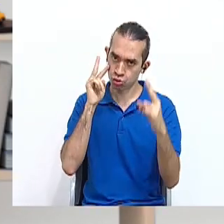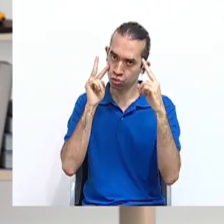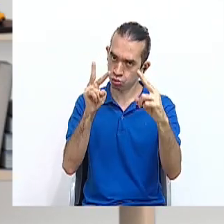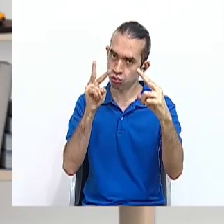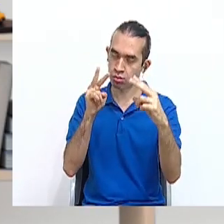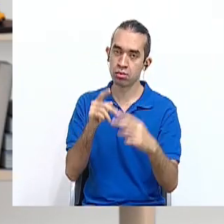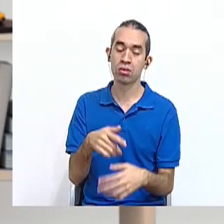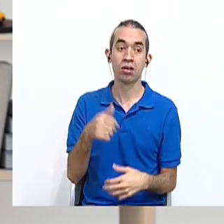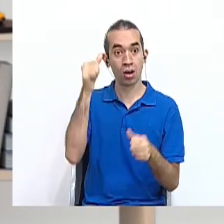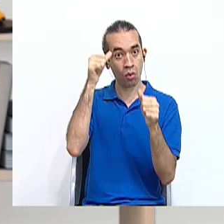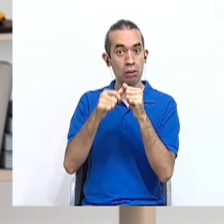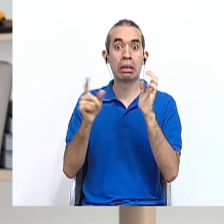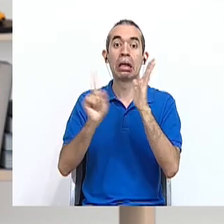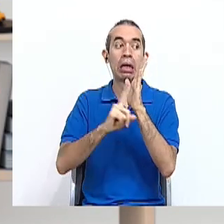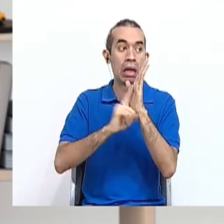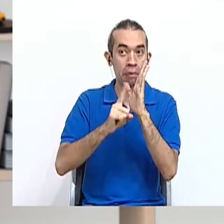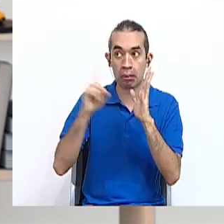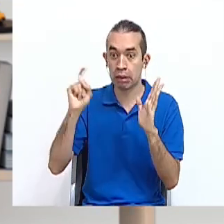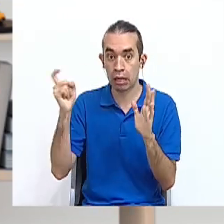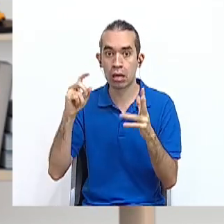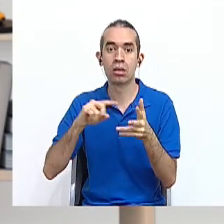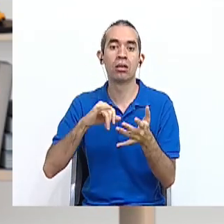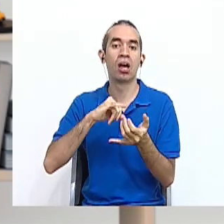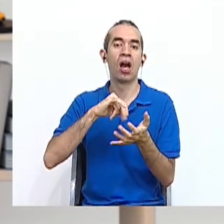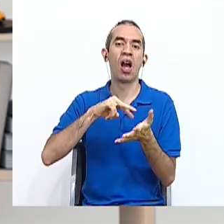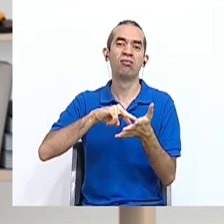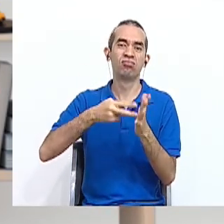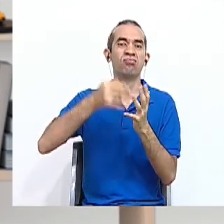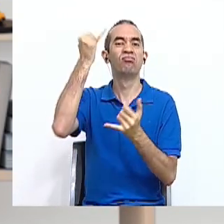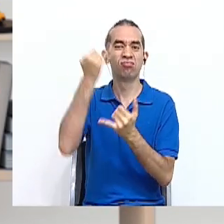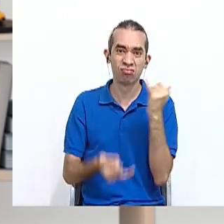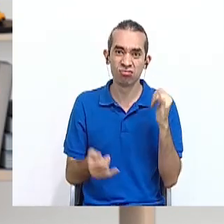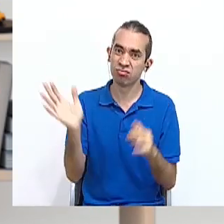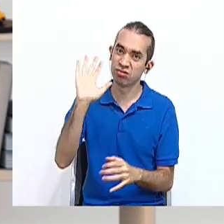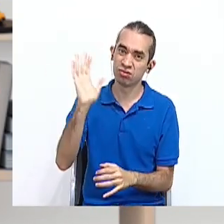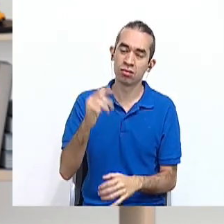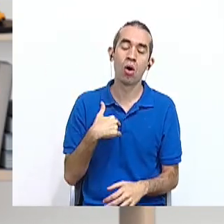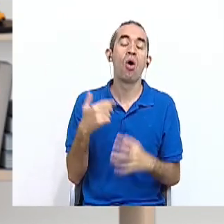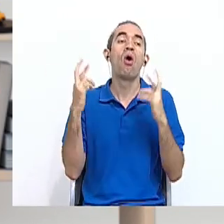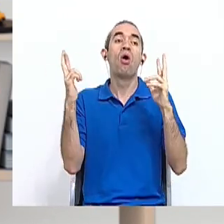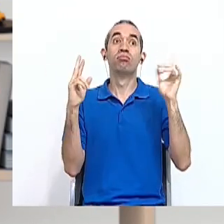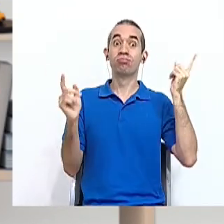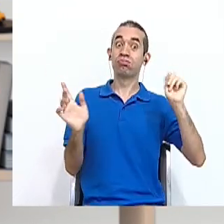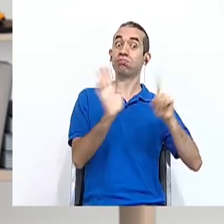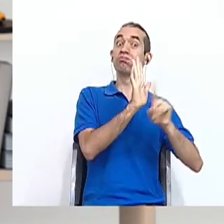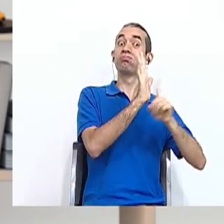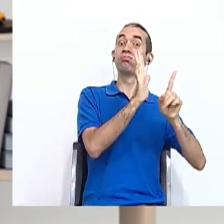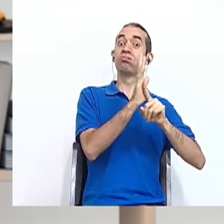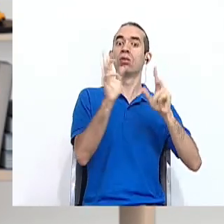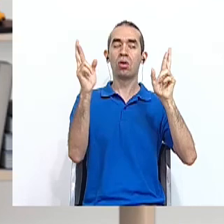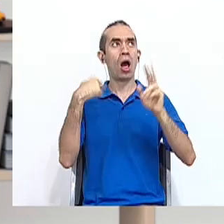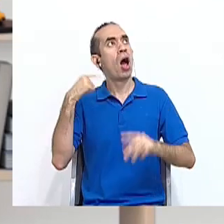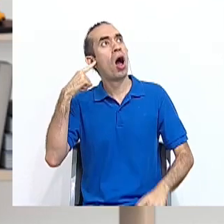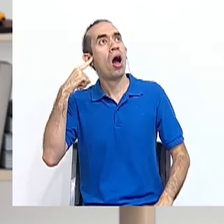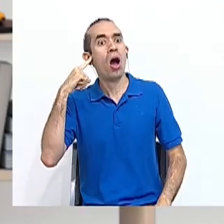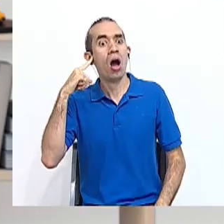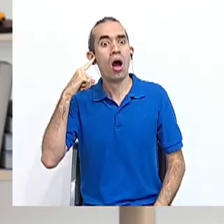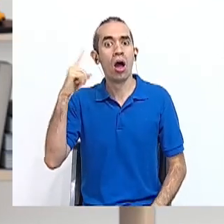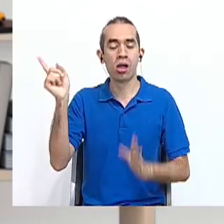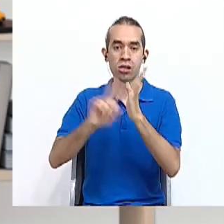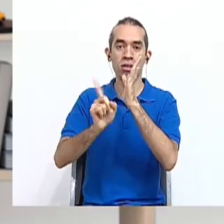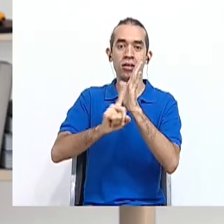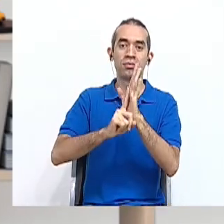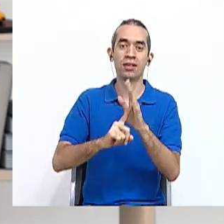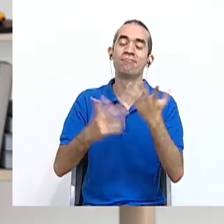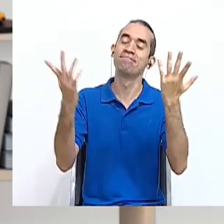con la alarma, así que cuando hagamos la alarma me tengo que despedir. Me encantaría que tuvieran el poder. Ahí está la alarma.